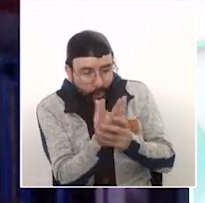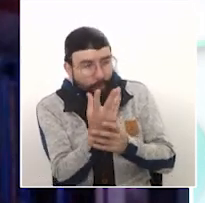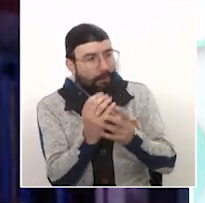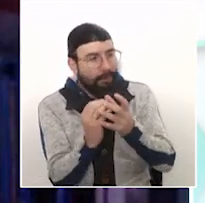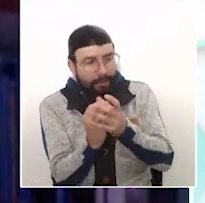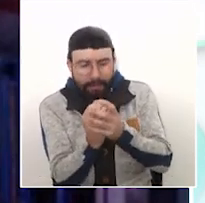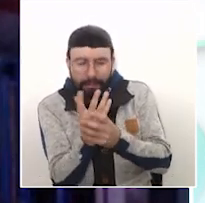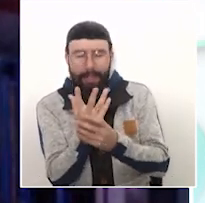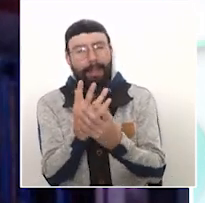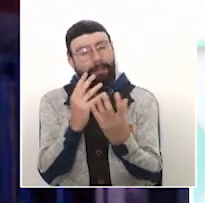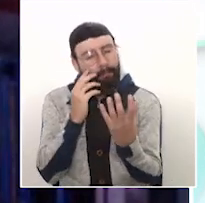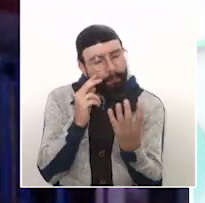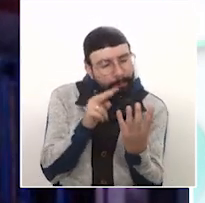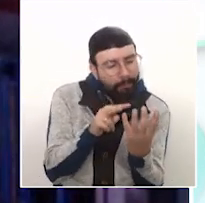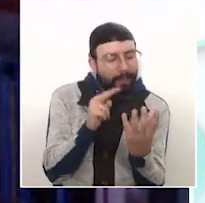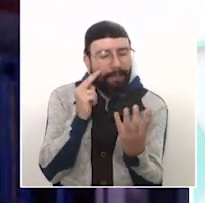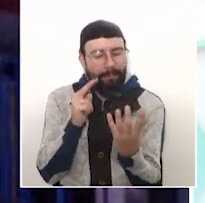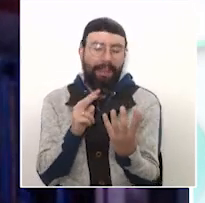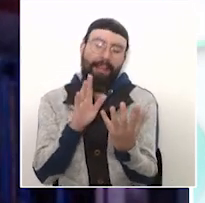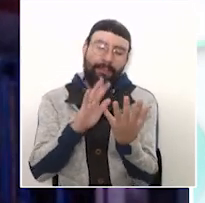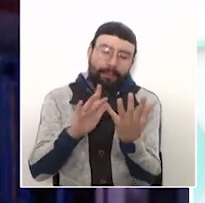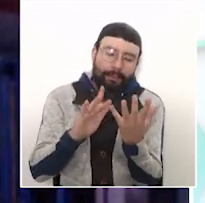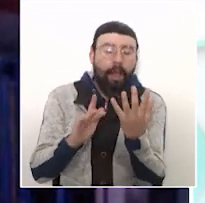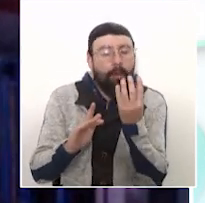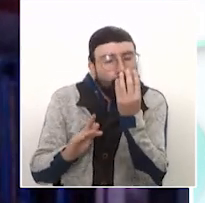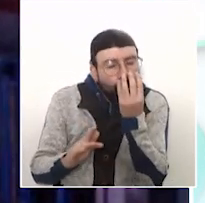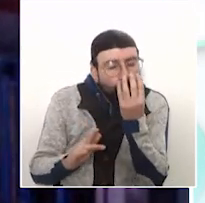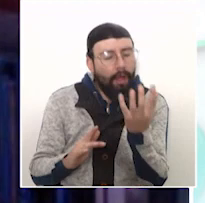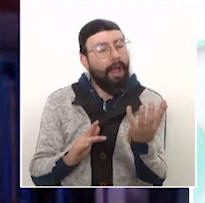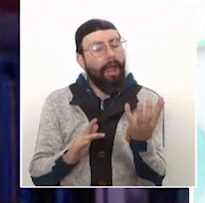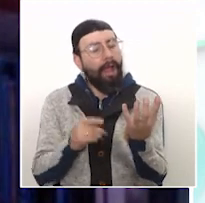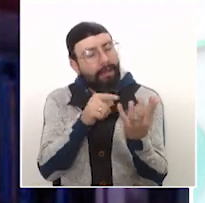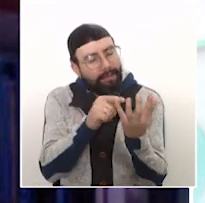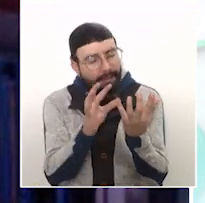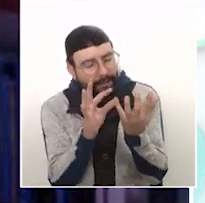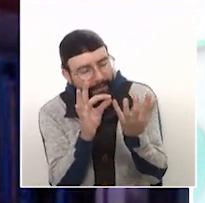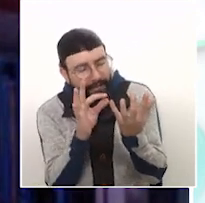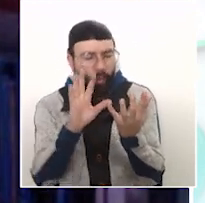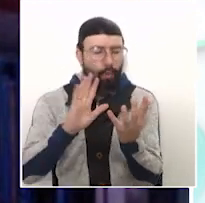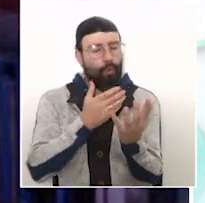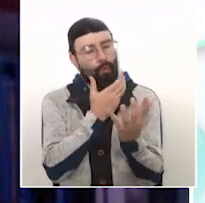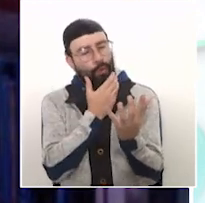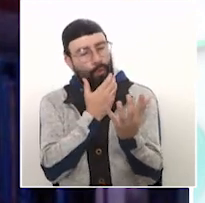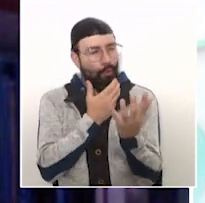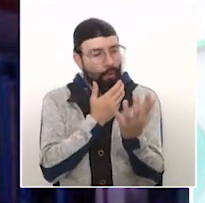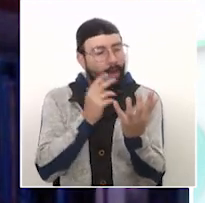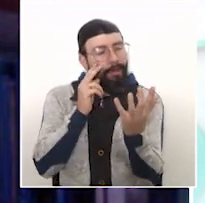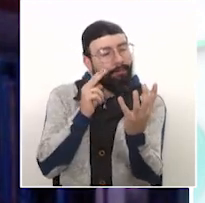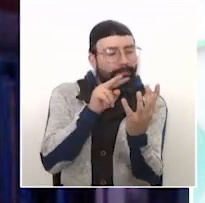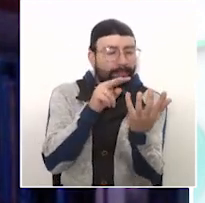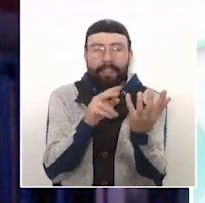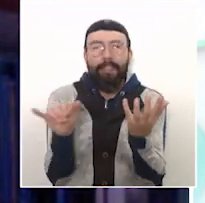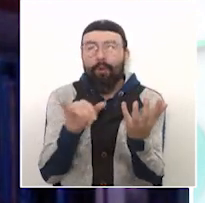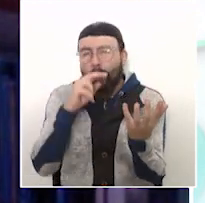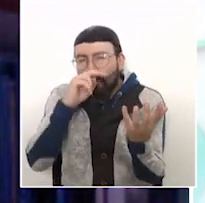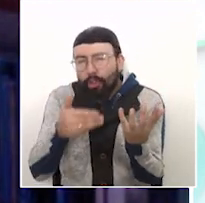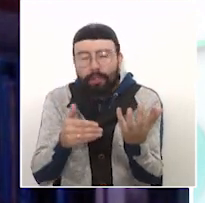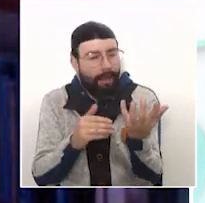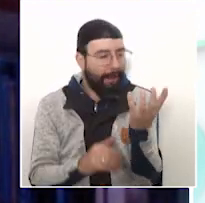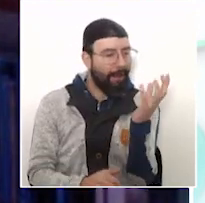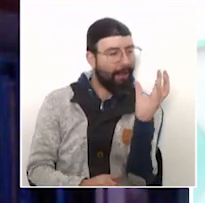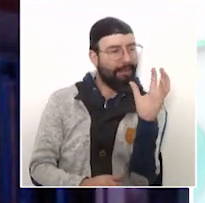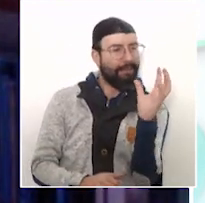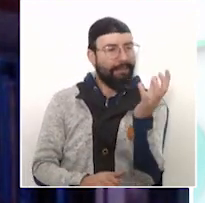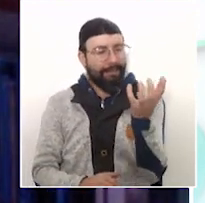en detalle, tocarlas, olerlas, sentir su textura. Observar como un niño, como un bebé. Y luego